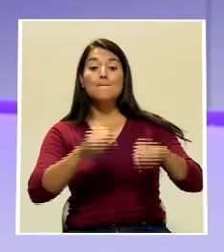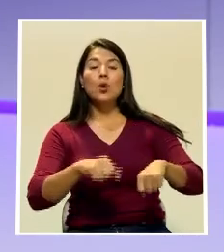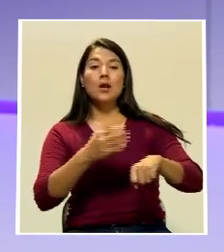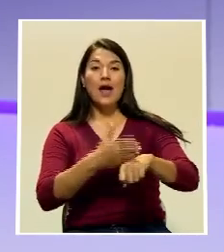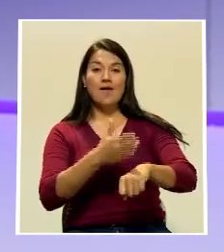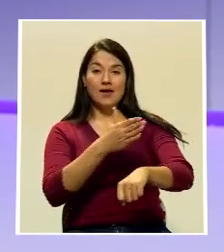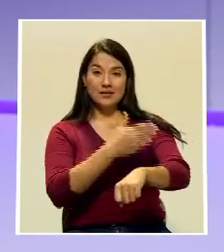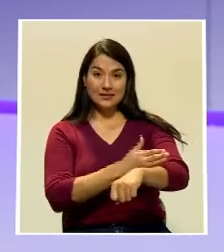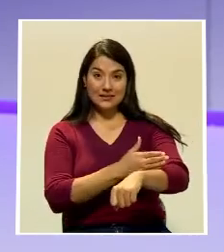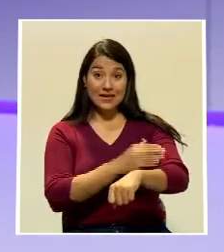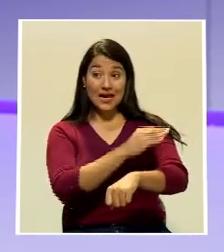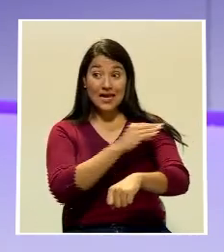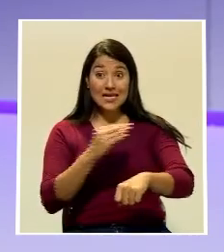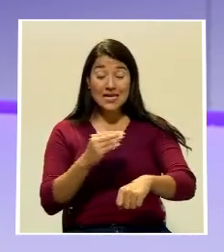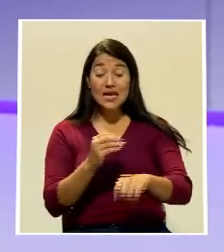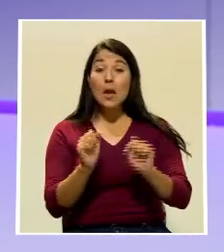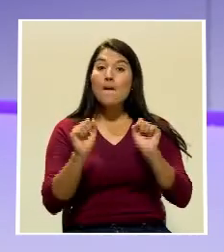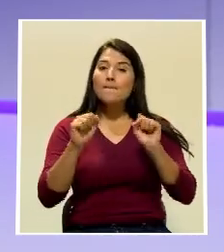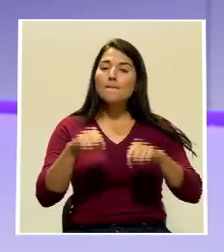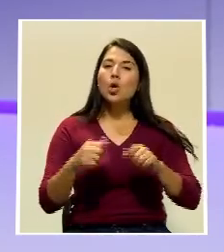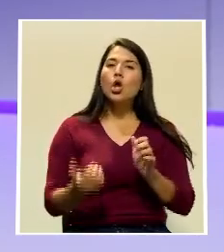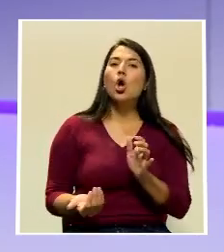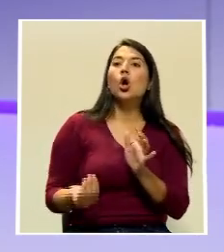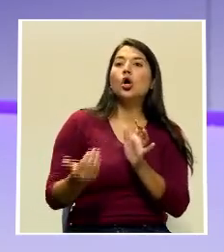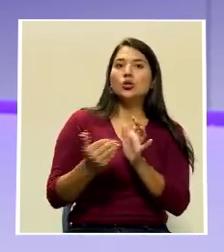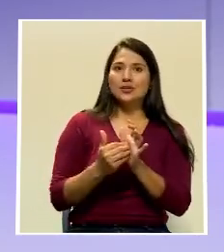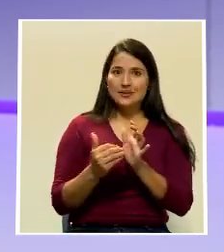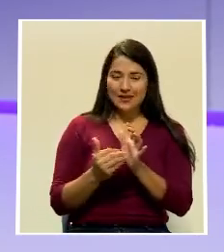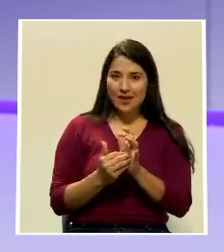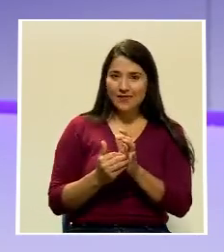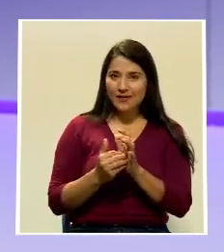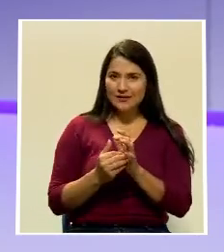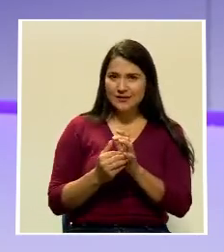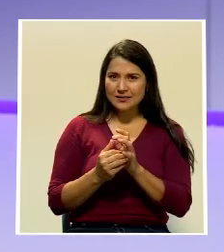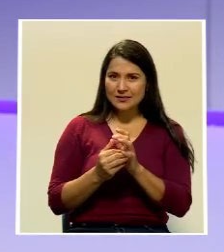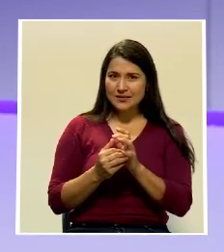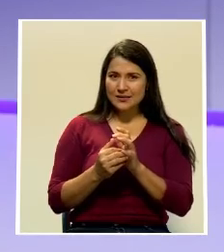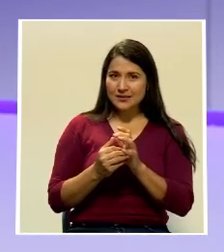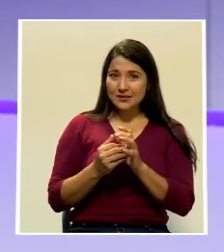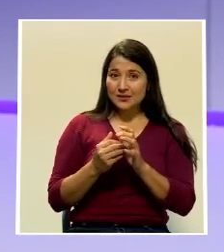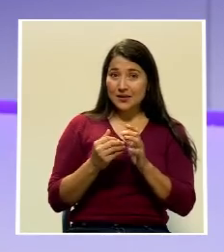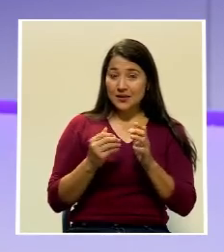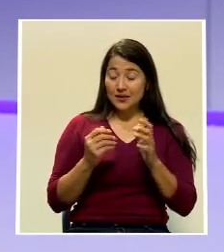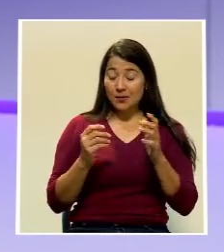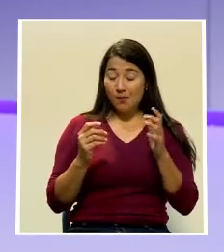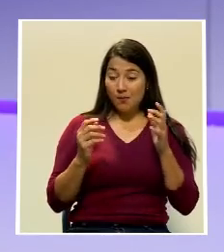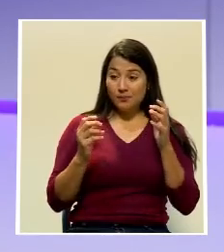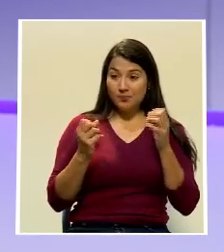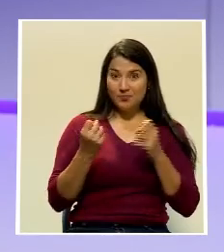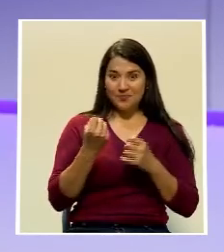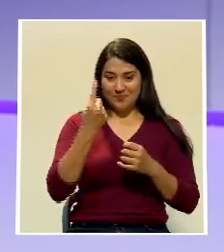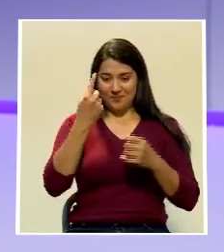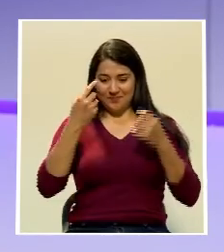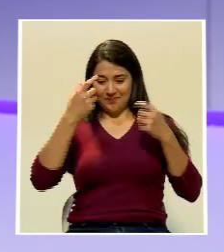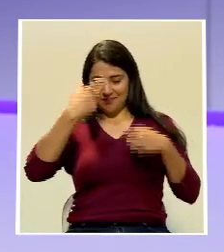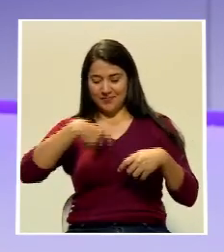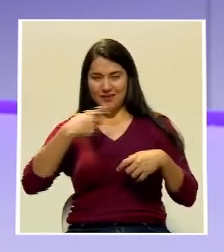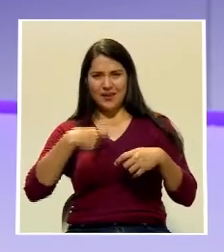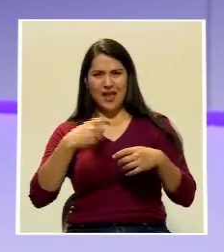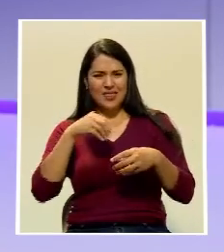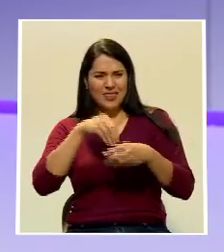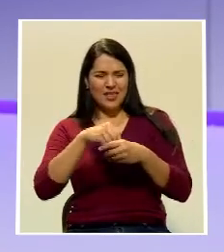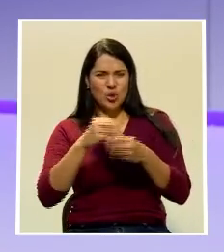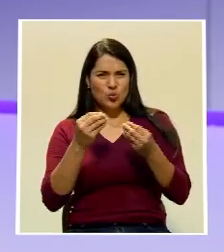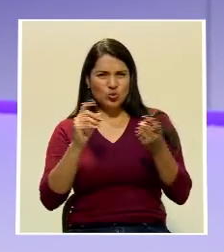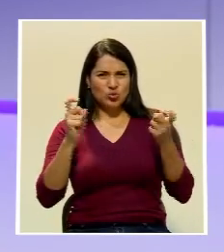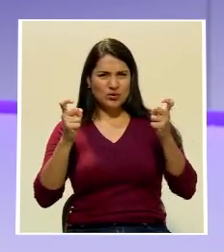avanzar y reencontrarnos en medio de este montón de cambios que estamos viviendo. La fotografía